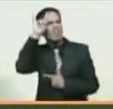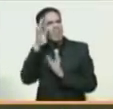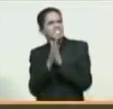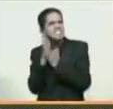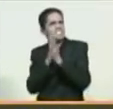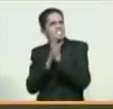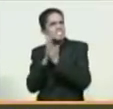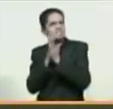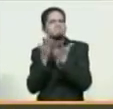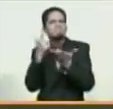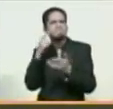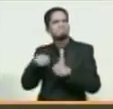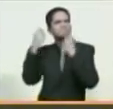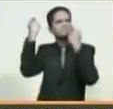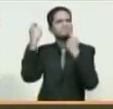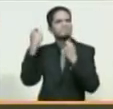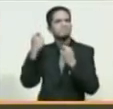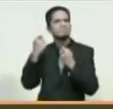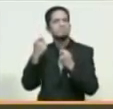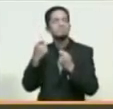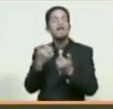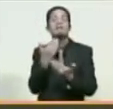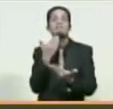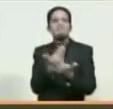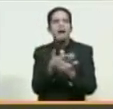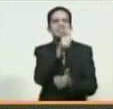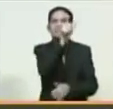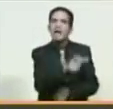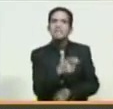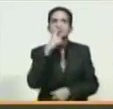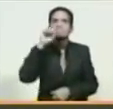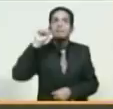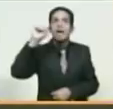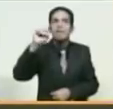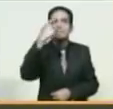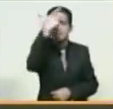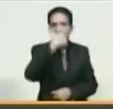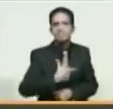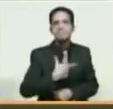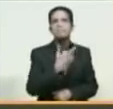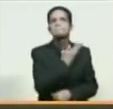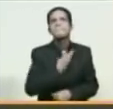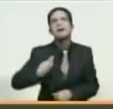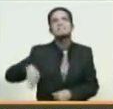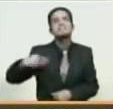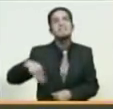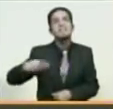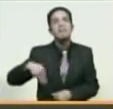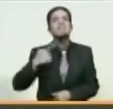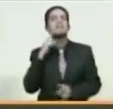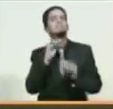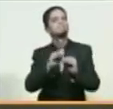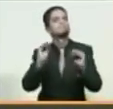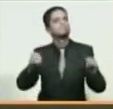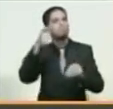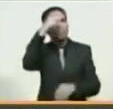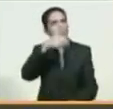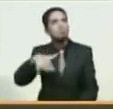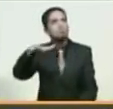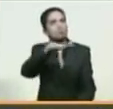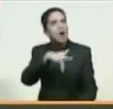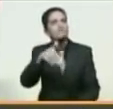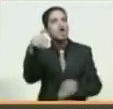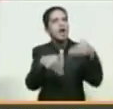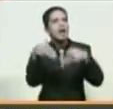desactivado, ¿gracias a quién? Gracias a que el presidente de la República, Nicolás Maduro, convocó al poder